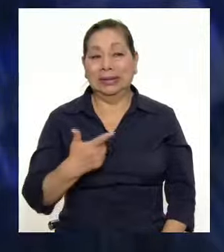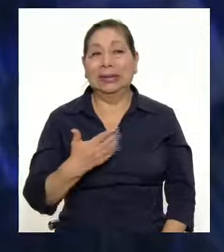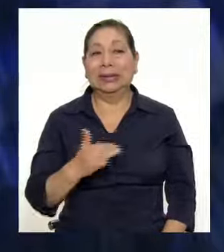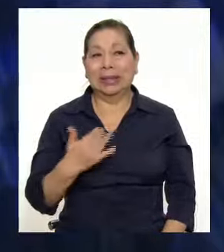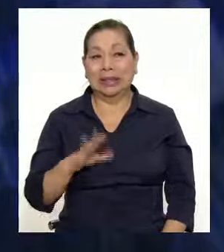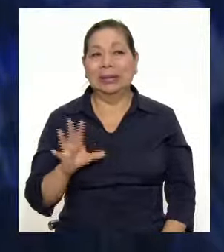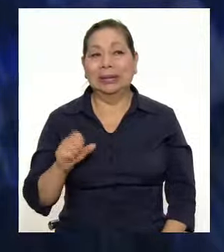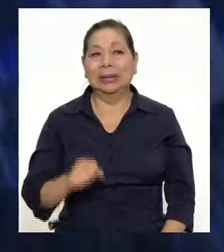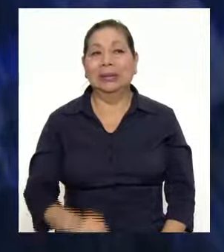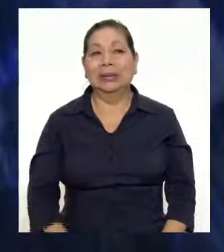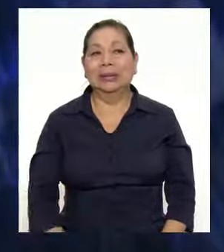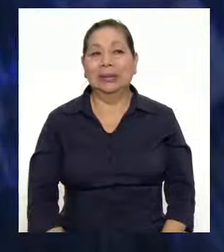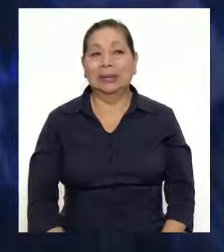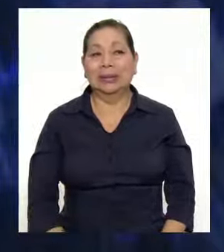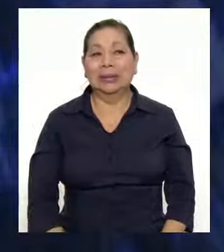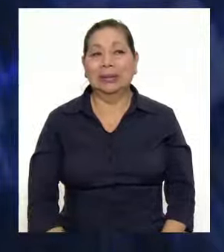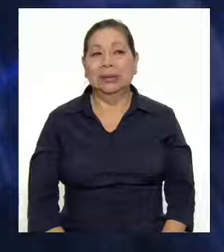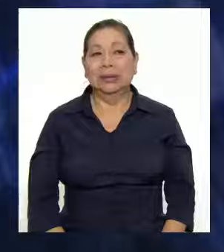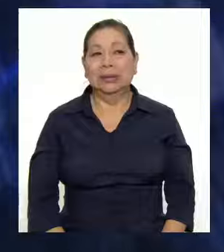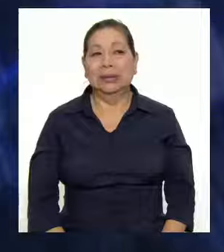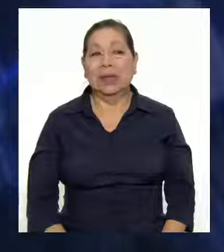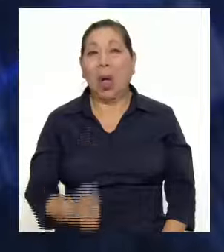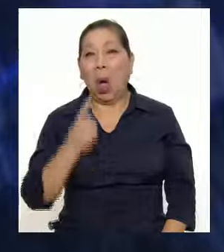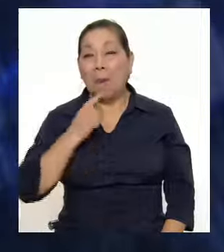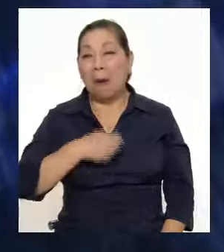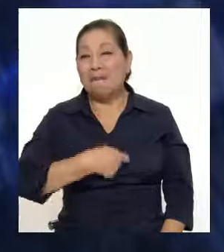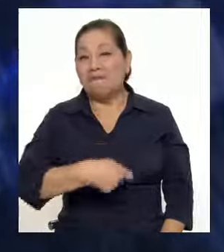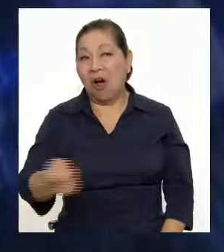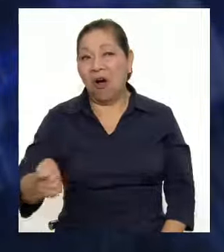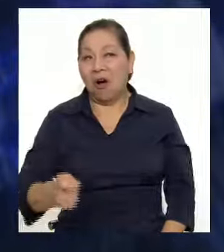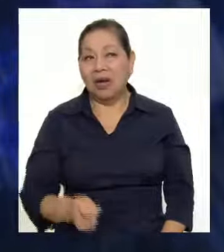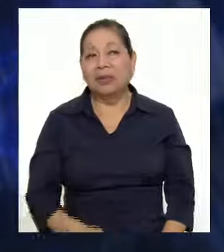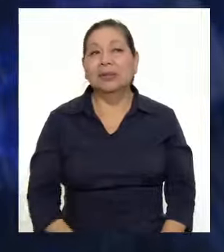está allá. El arma del sujeto.